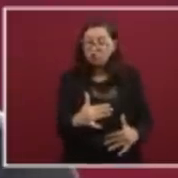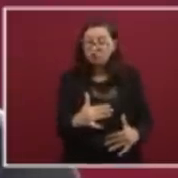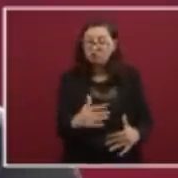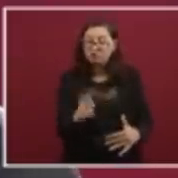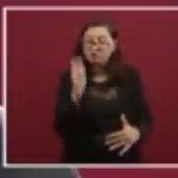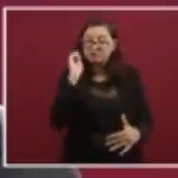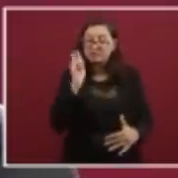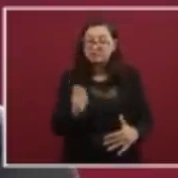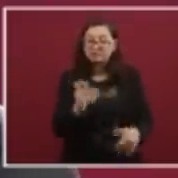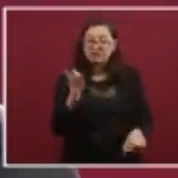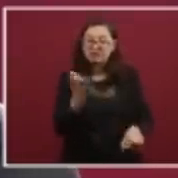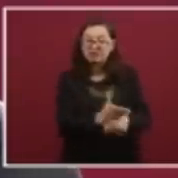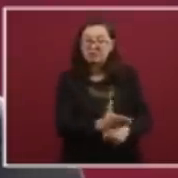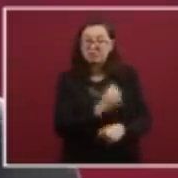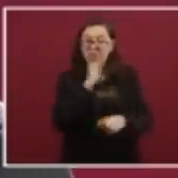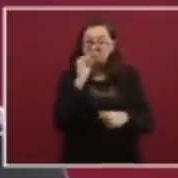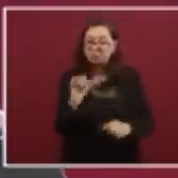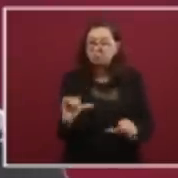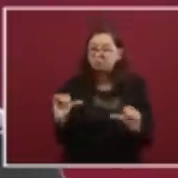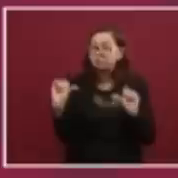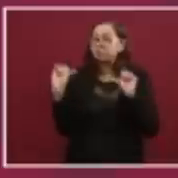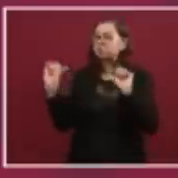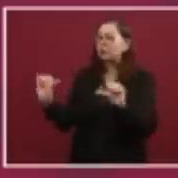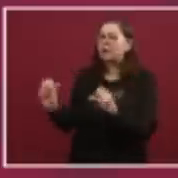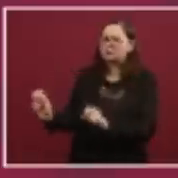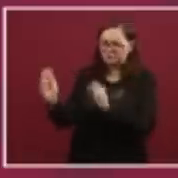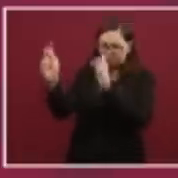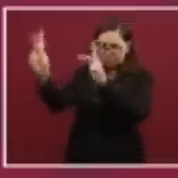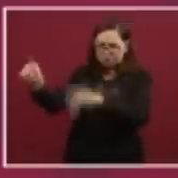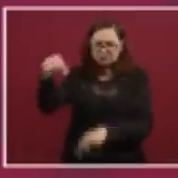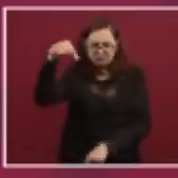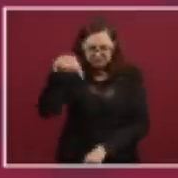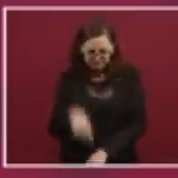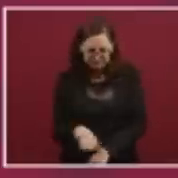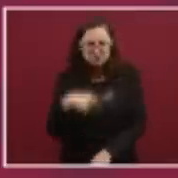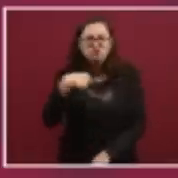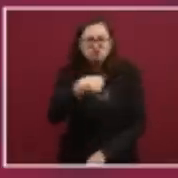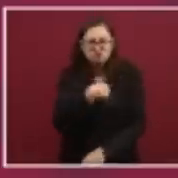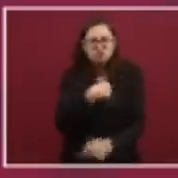significa impunidad, pues aquí va a aparecer